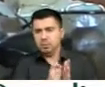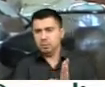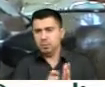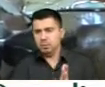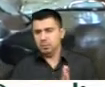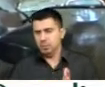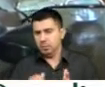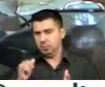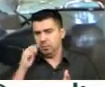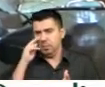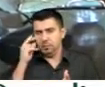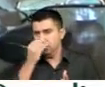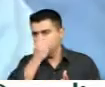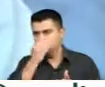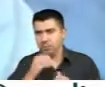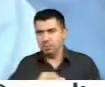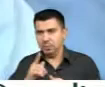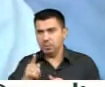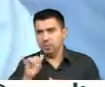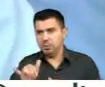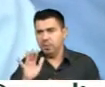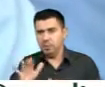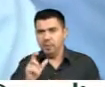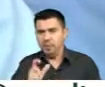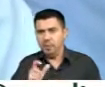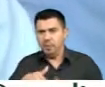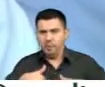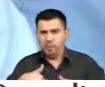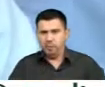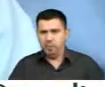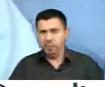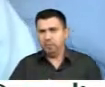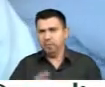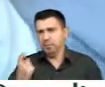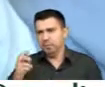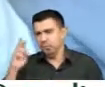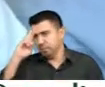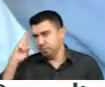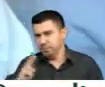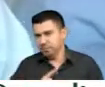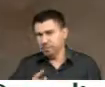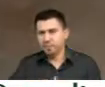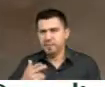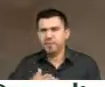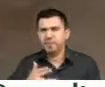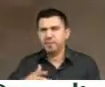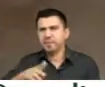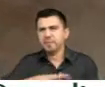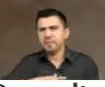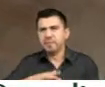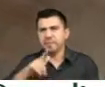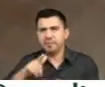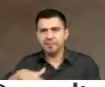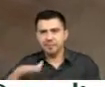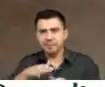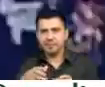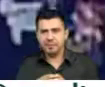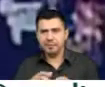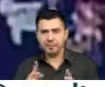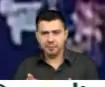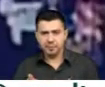que Cúcuta, mejor los cucuteños, estamos cansados del irrespeto al nombre de nuestra ciudad y de nosotros, sus